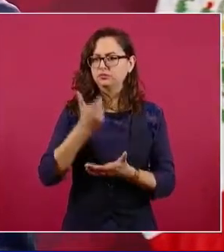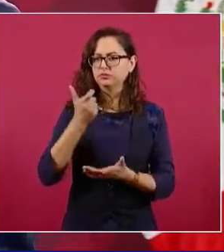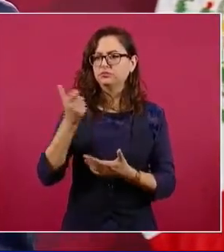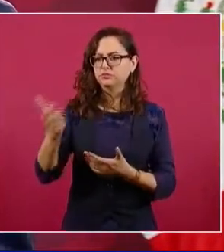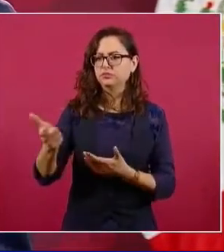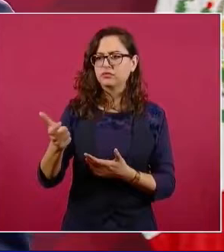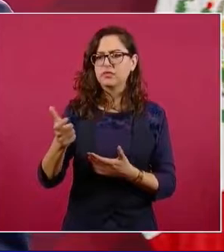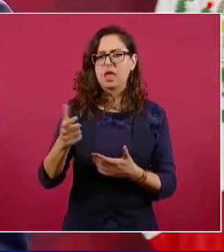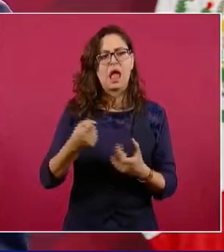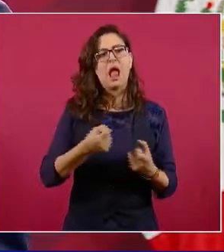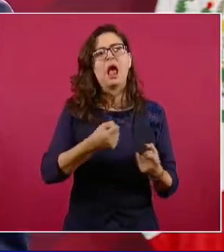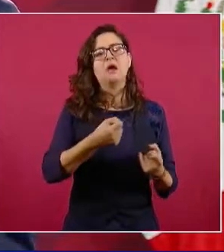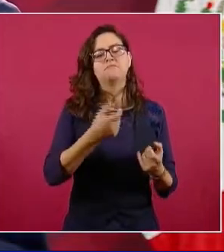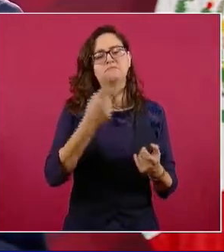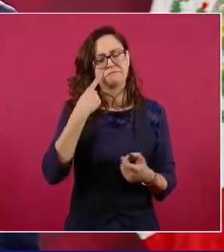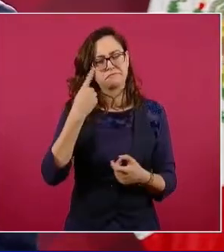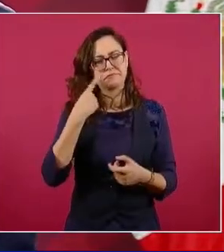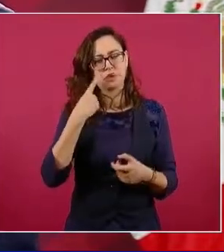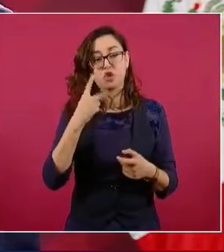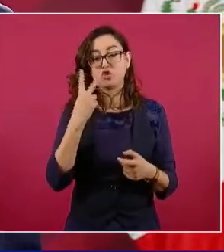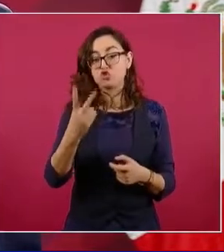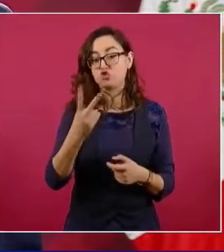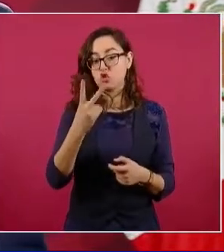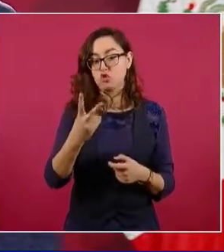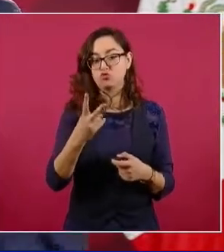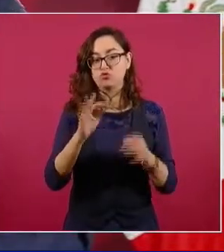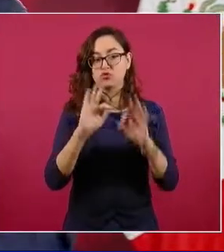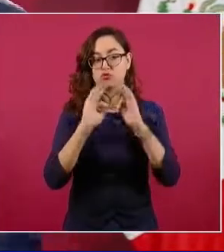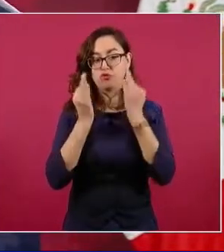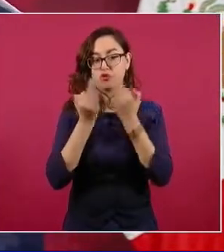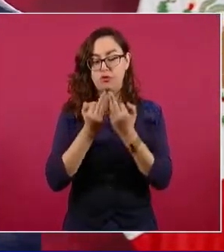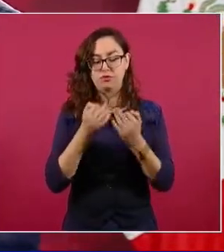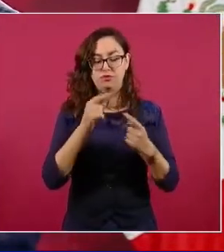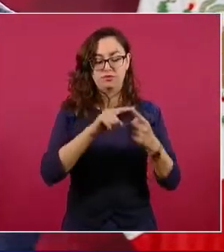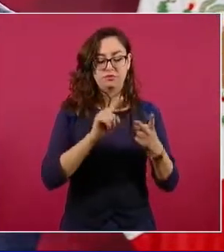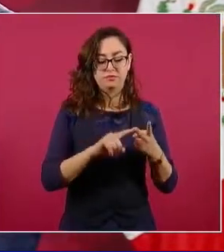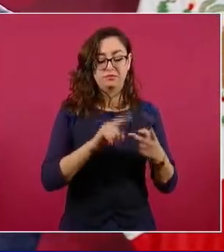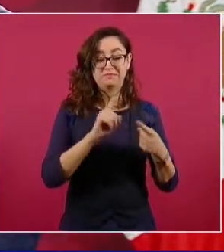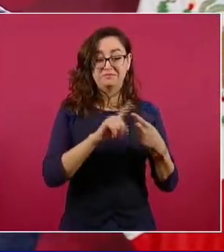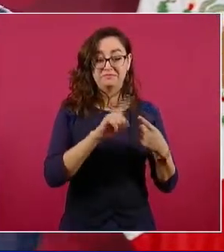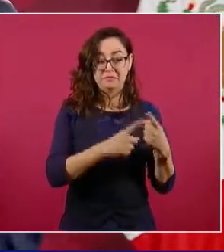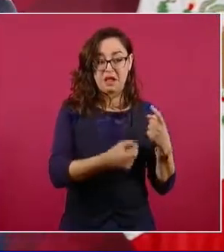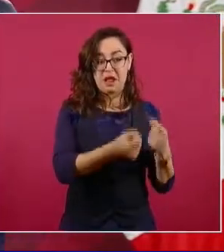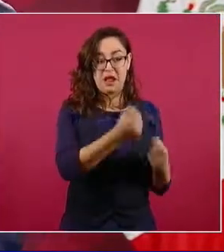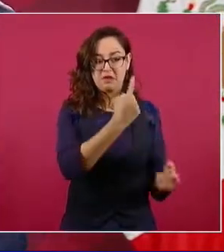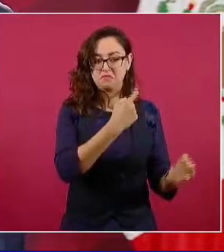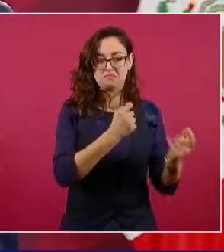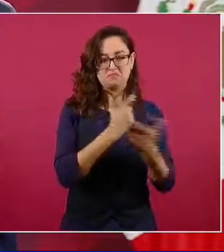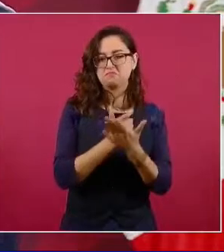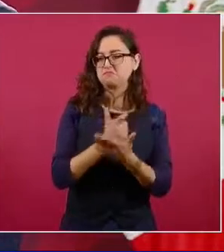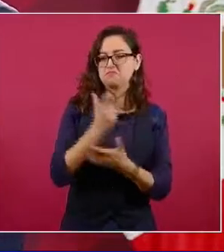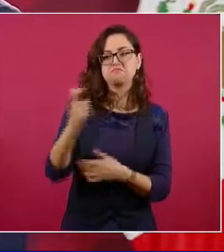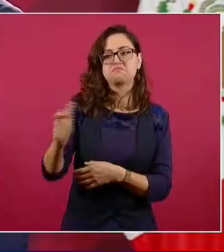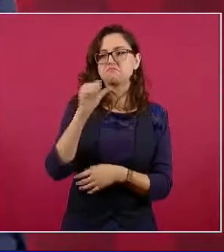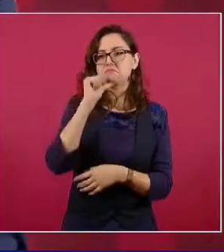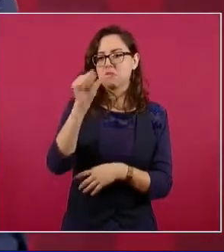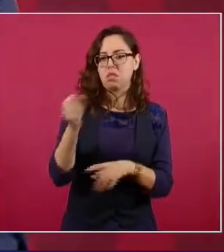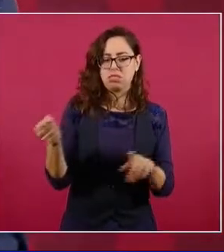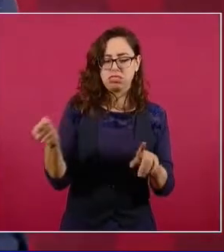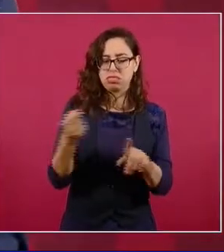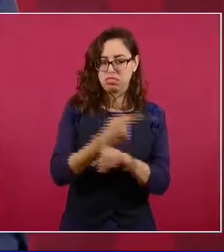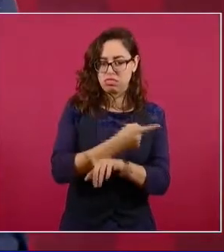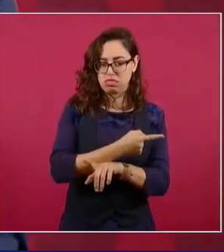evasión, es que había mecanismos legales